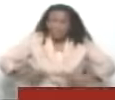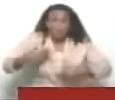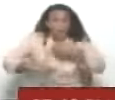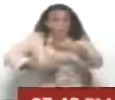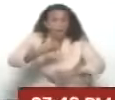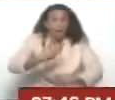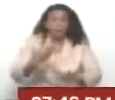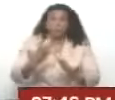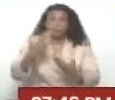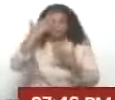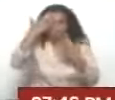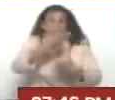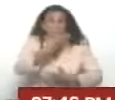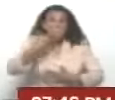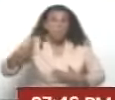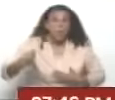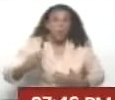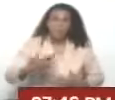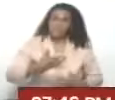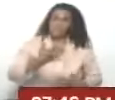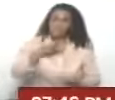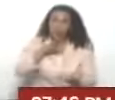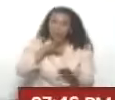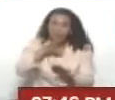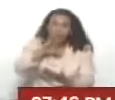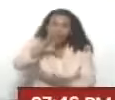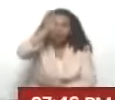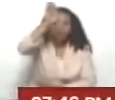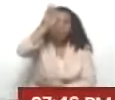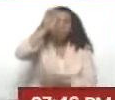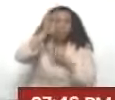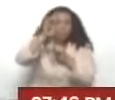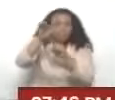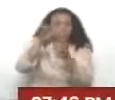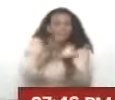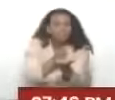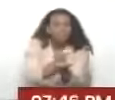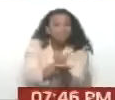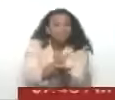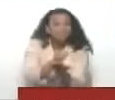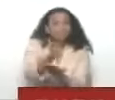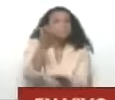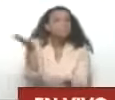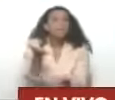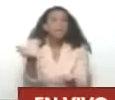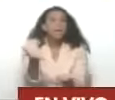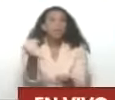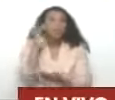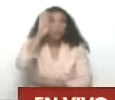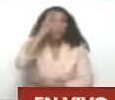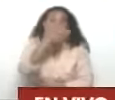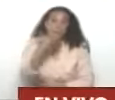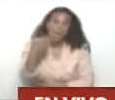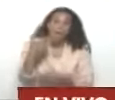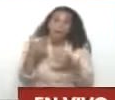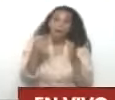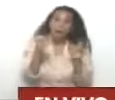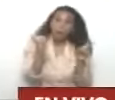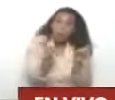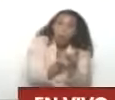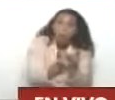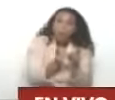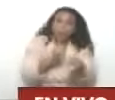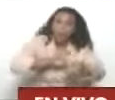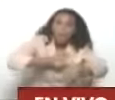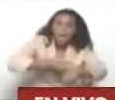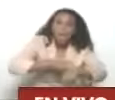de mejoría, ya te señala un camino. Y ese camino que te señala es para el futuro mediano, el futuro largo